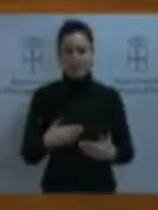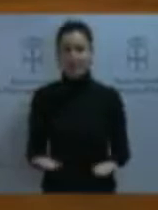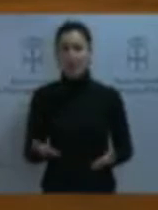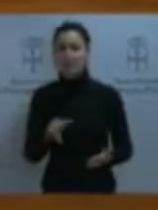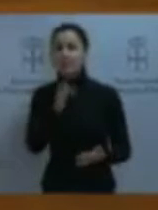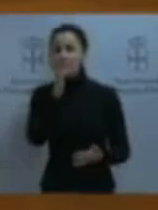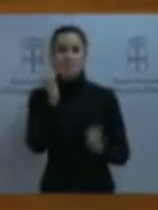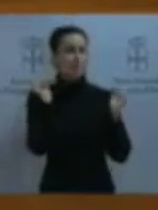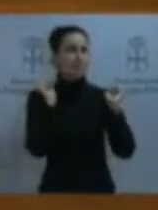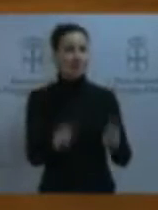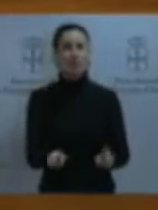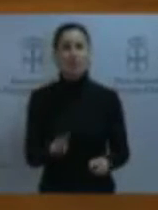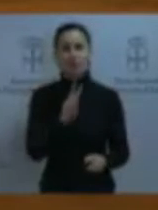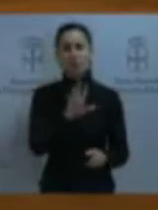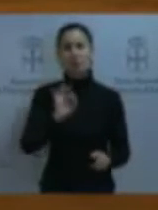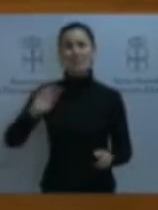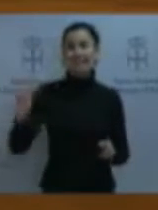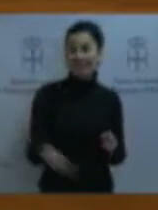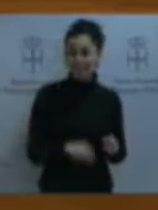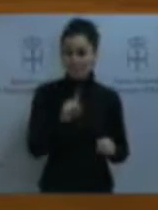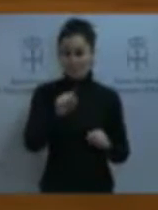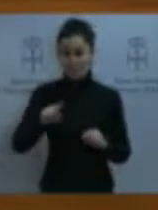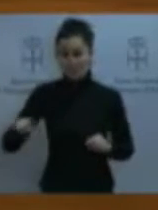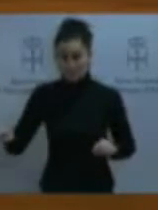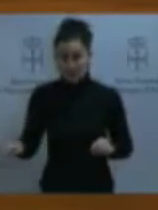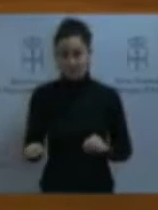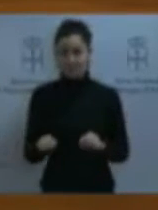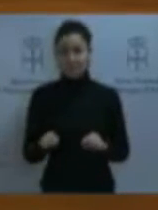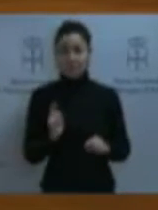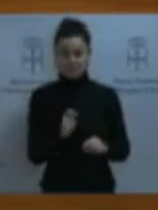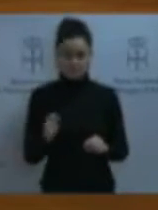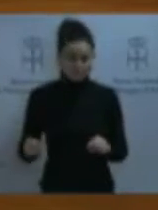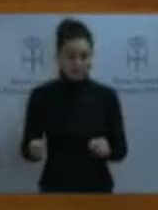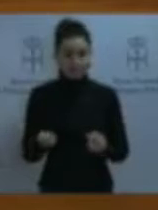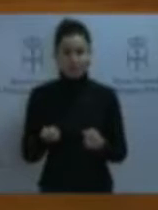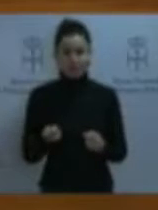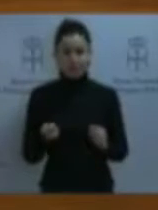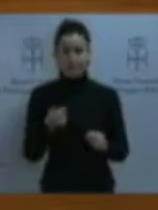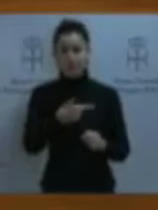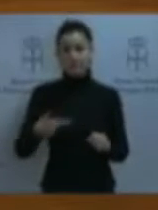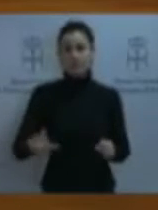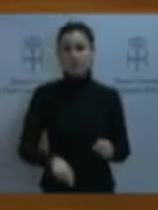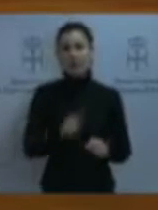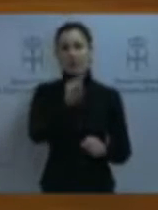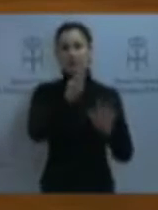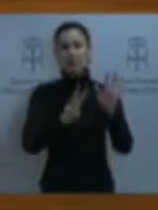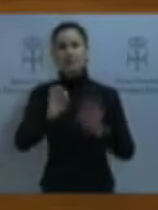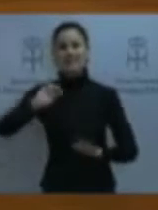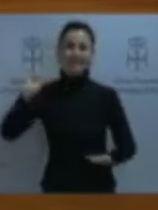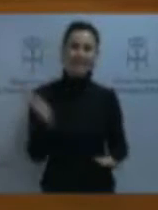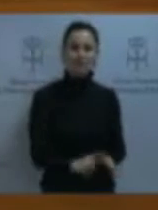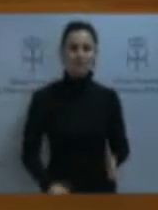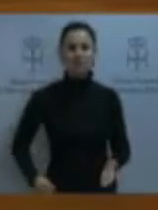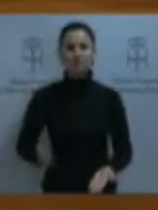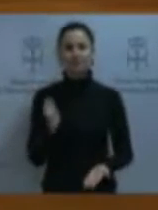250 euros al mes con las pagas prorrateadas han pasado a cobrar 180 euros. Es una situación dramática.